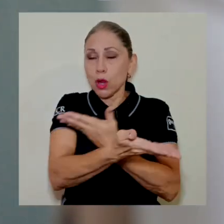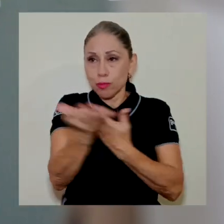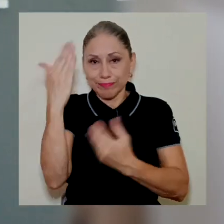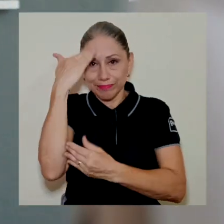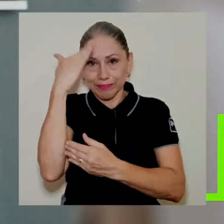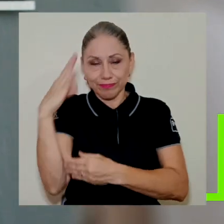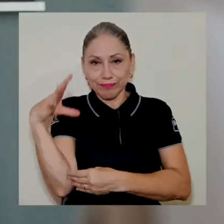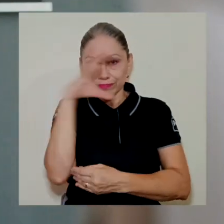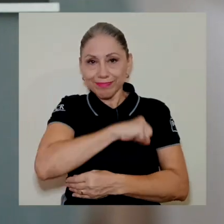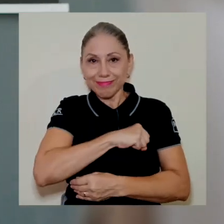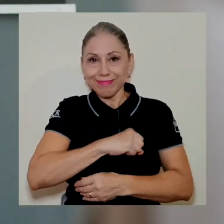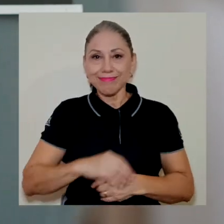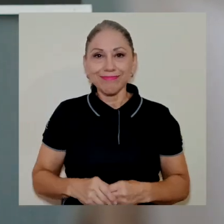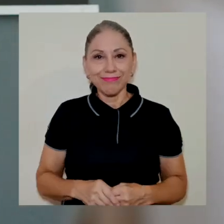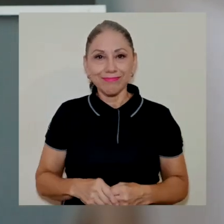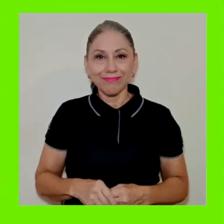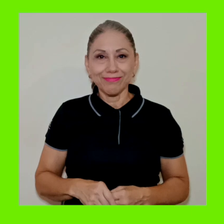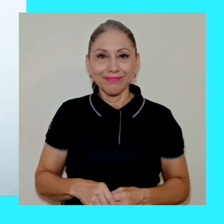público.